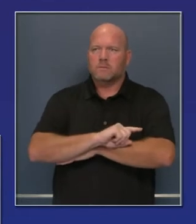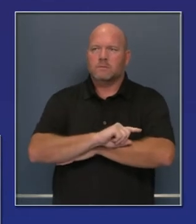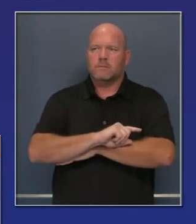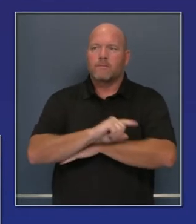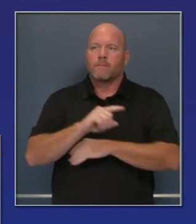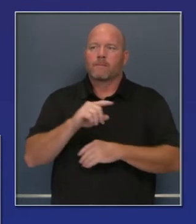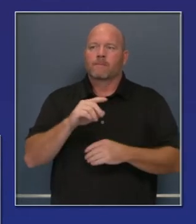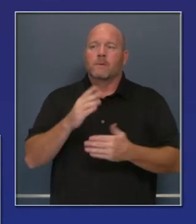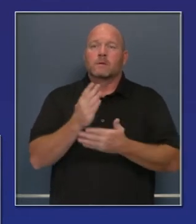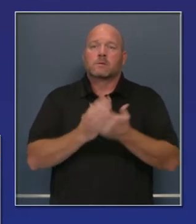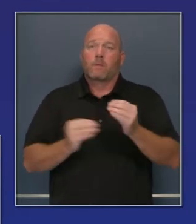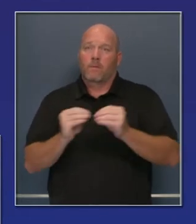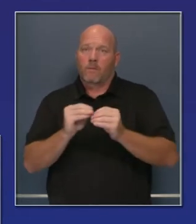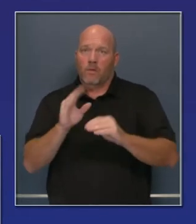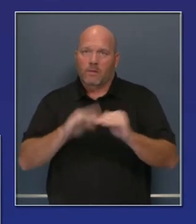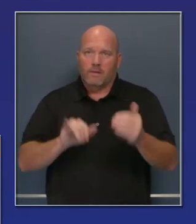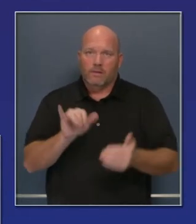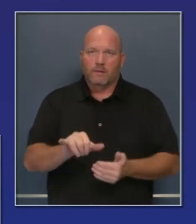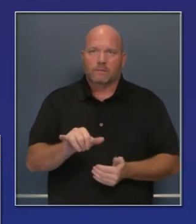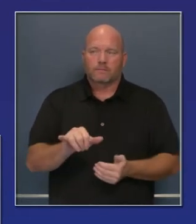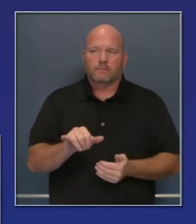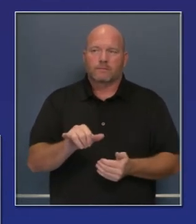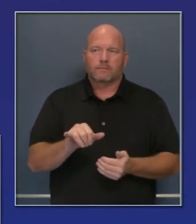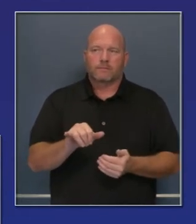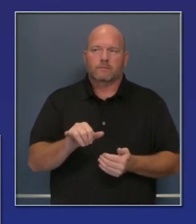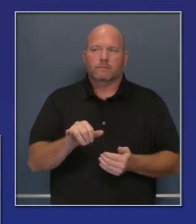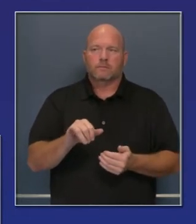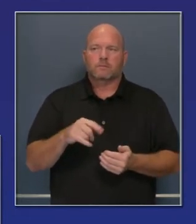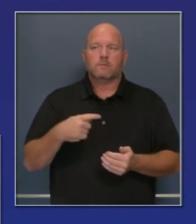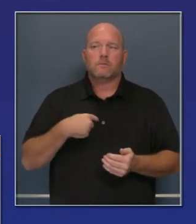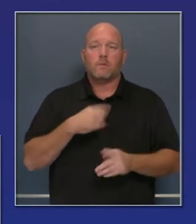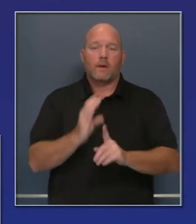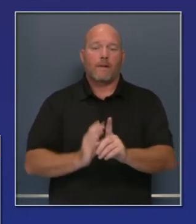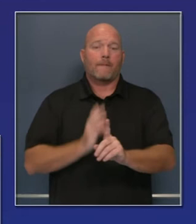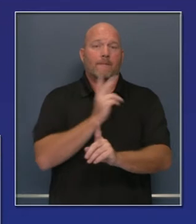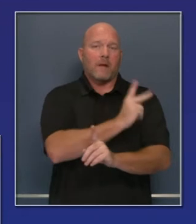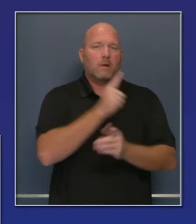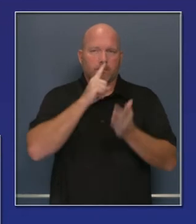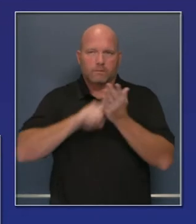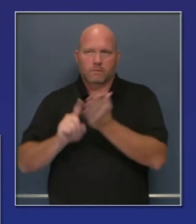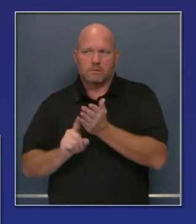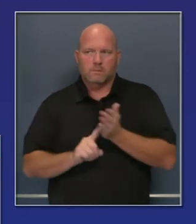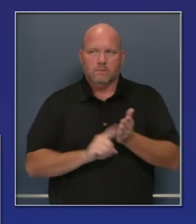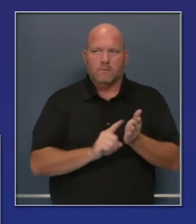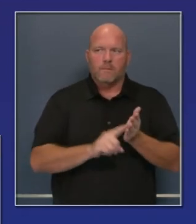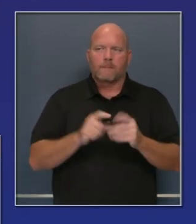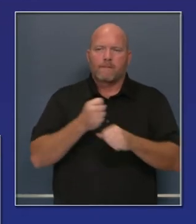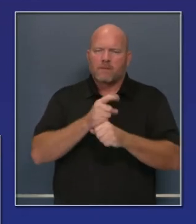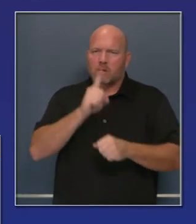visto evacuados por 30 días o más, y al entrar otra vez a esos lugares,